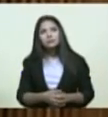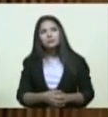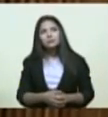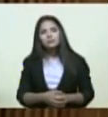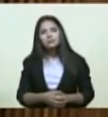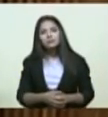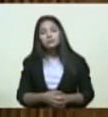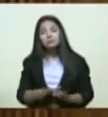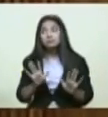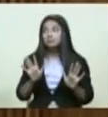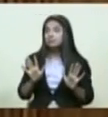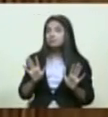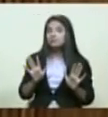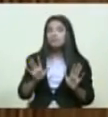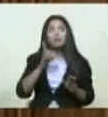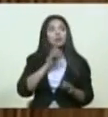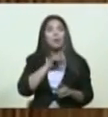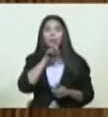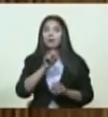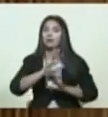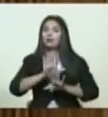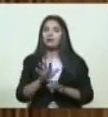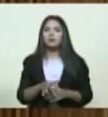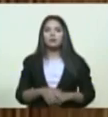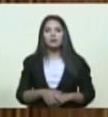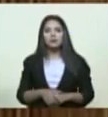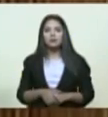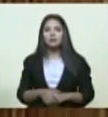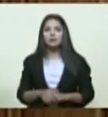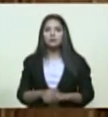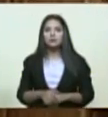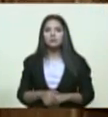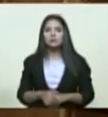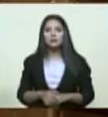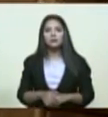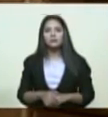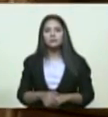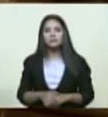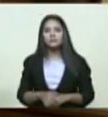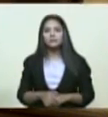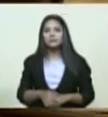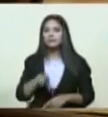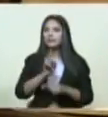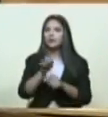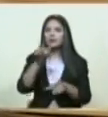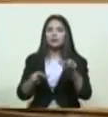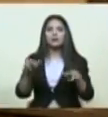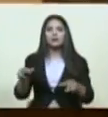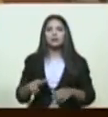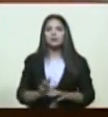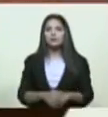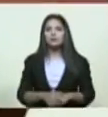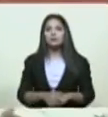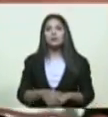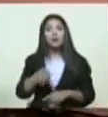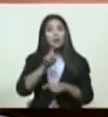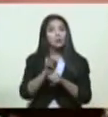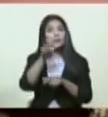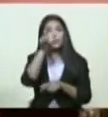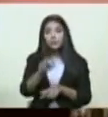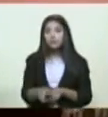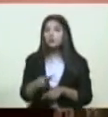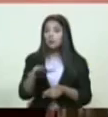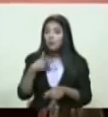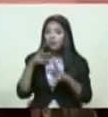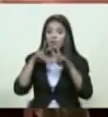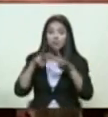No, tienes que ser preciso, porque las únicas personas con competencia para adelantar averiguaciones